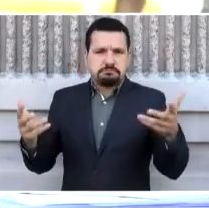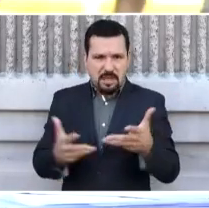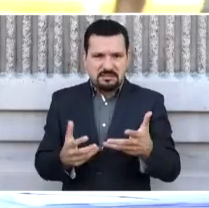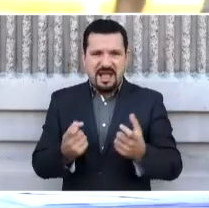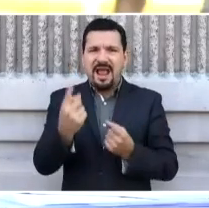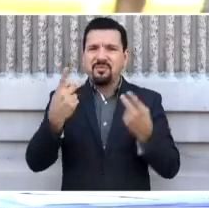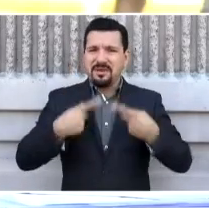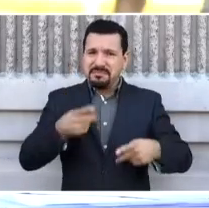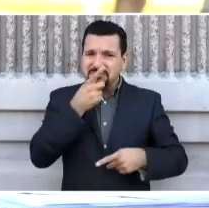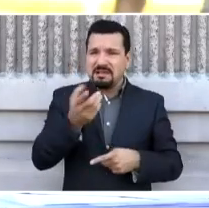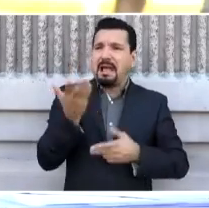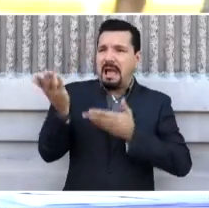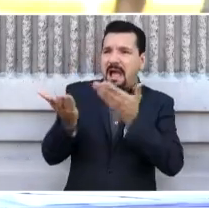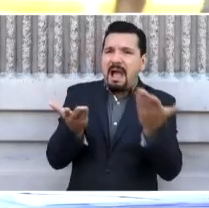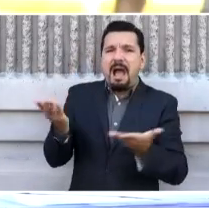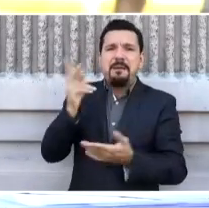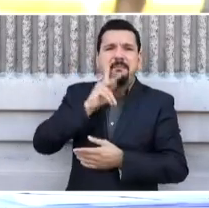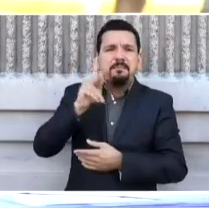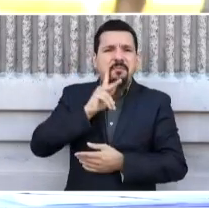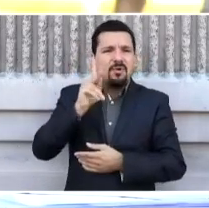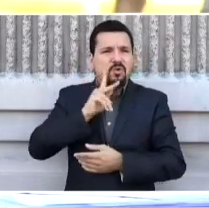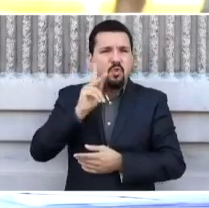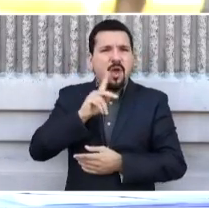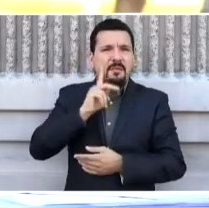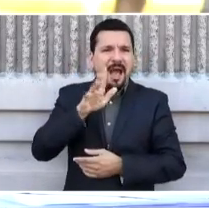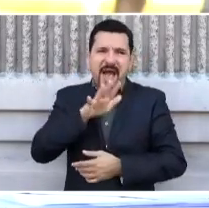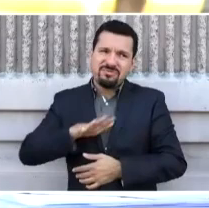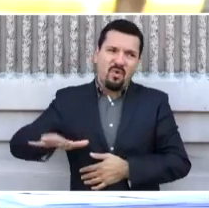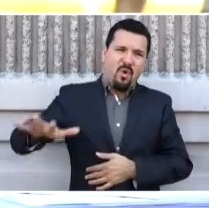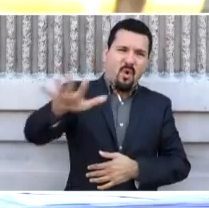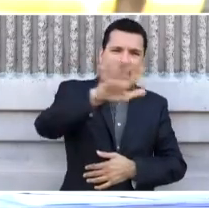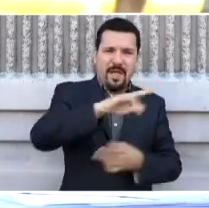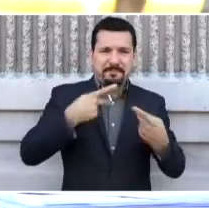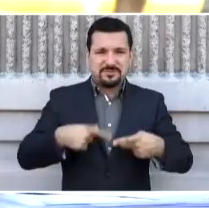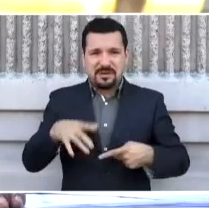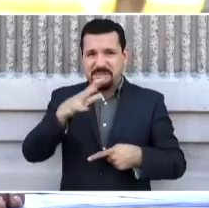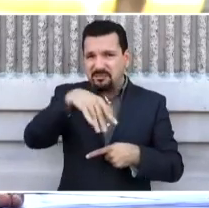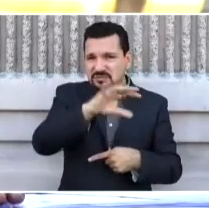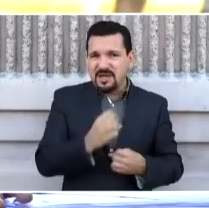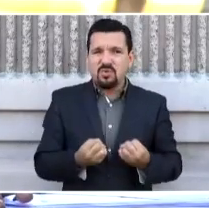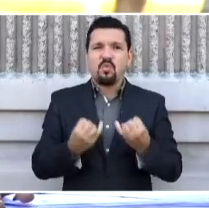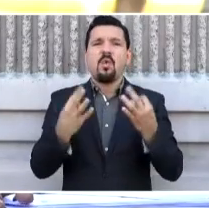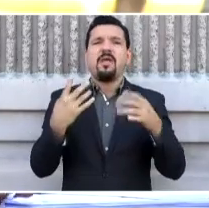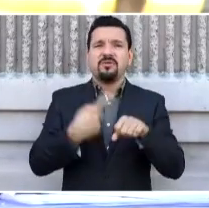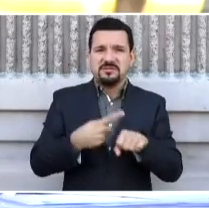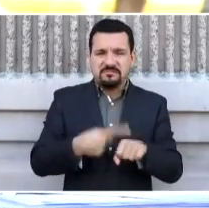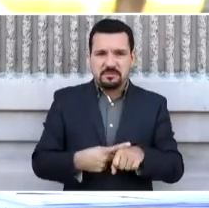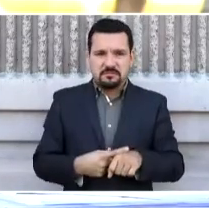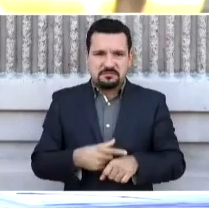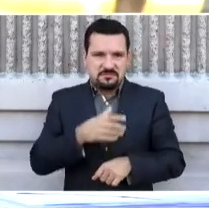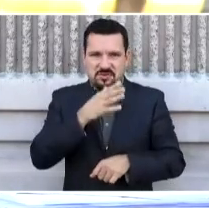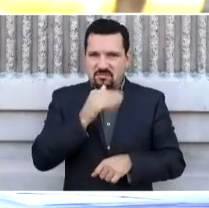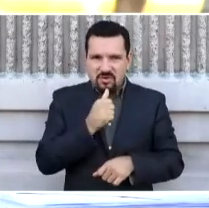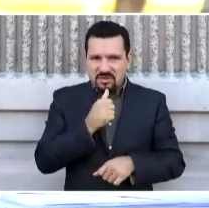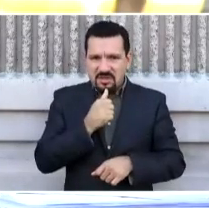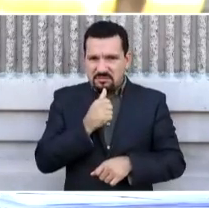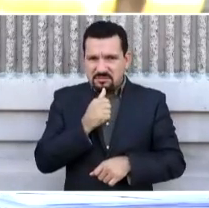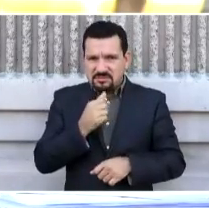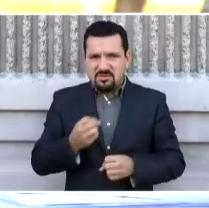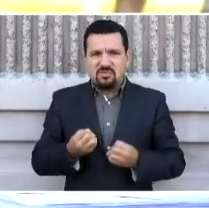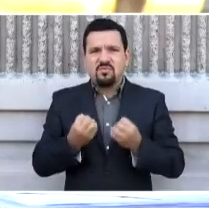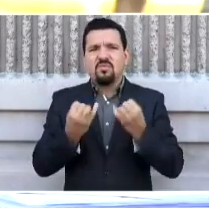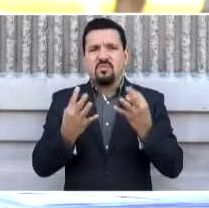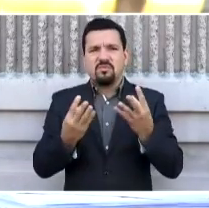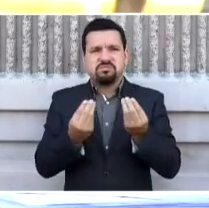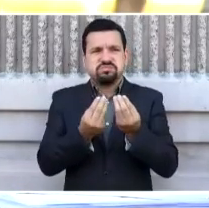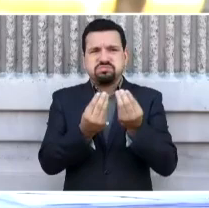pruebas masivas para la búsqueda de casos. Y tampoco hay evidencia de que hacer gran cantidad de pruebas